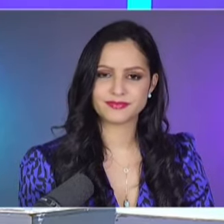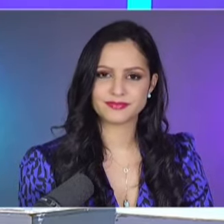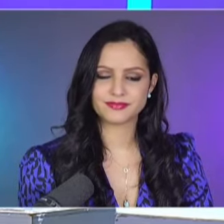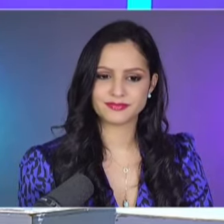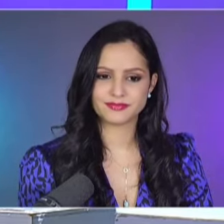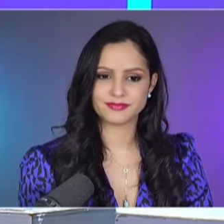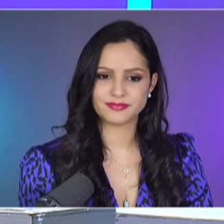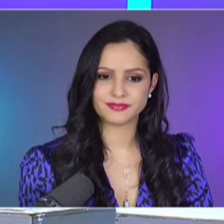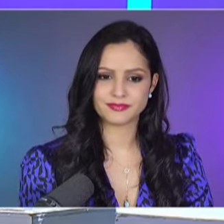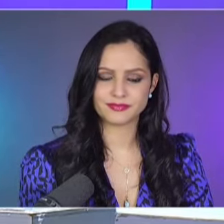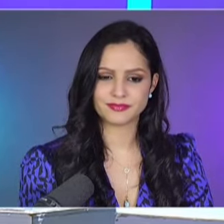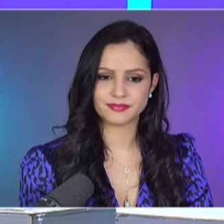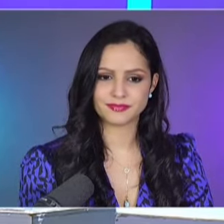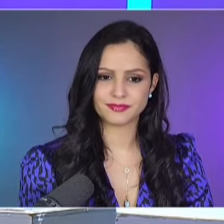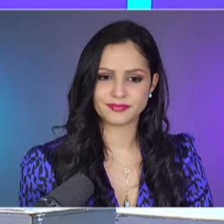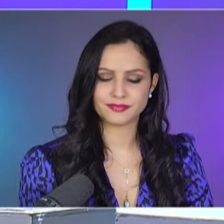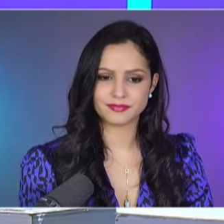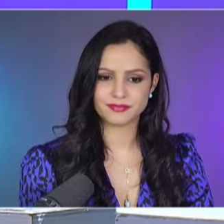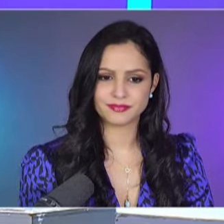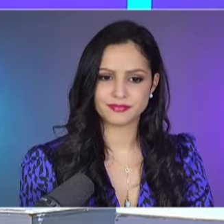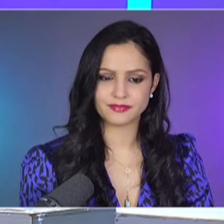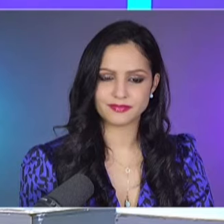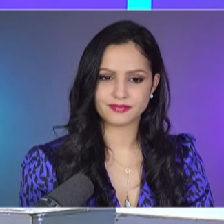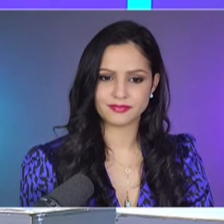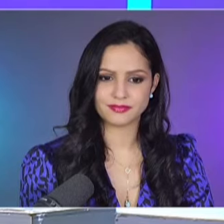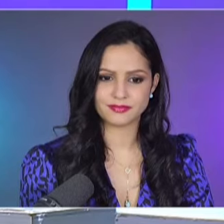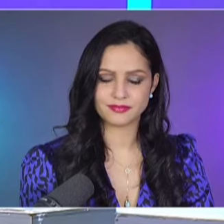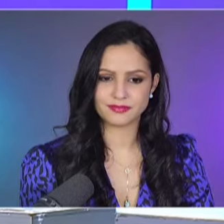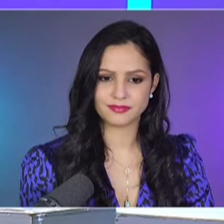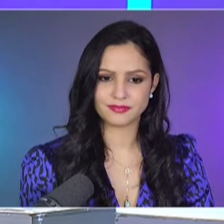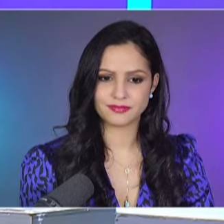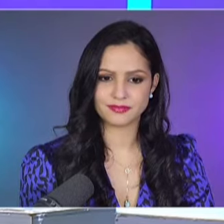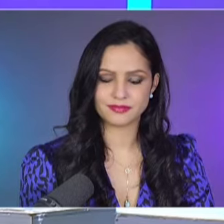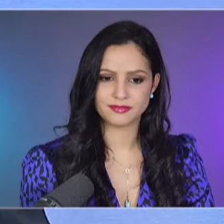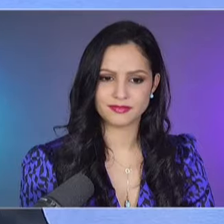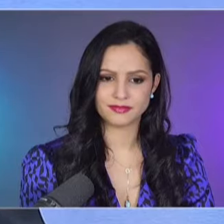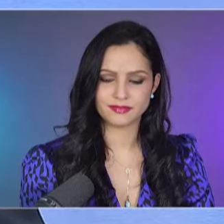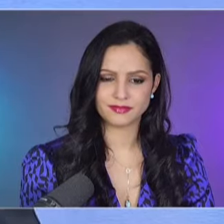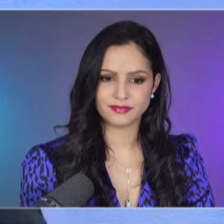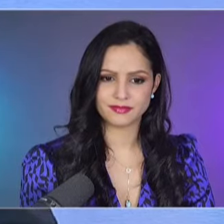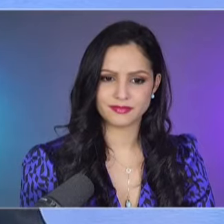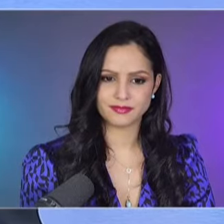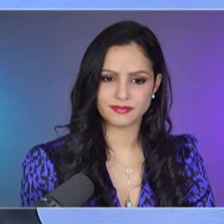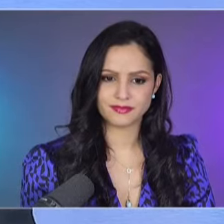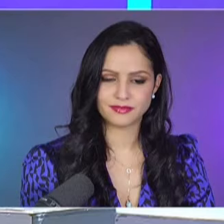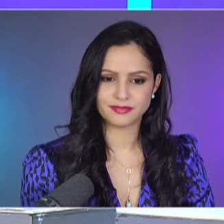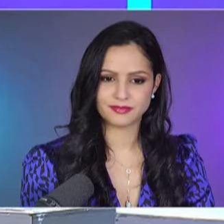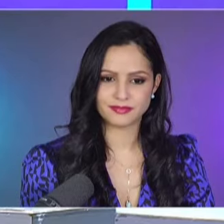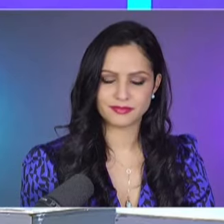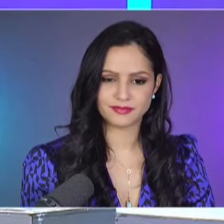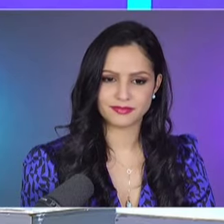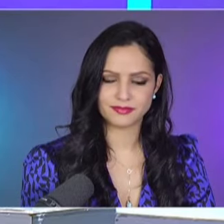les pareció el discurso del presidente Luis Abinader esta mañana? Más de lo mismo. Una palabra, más de lo mismo.